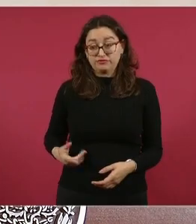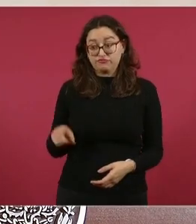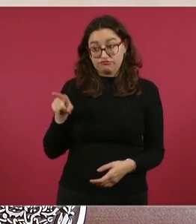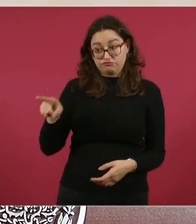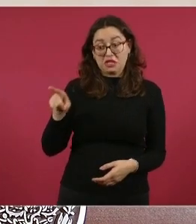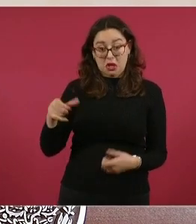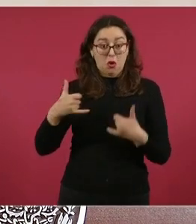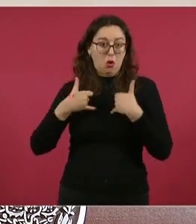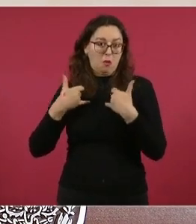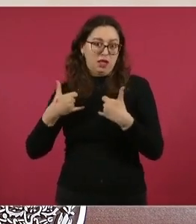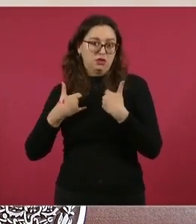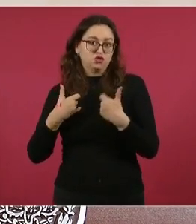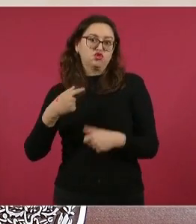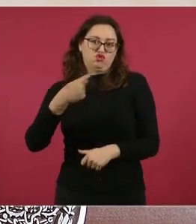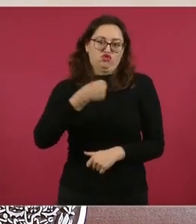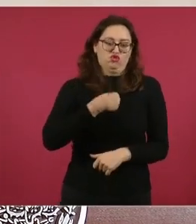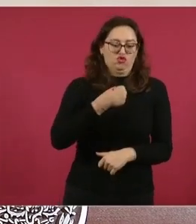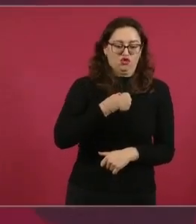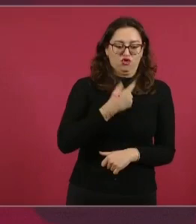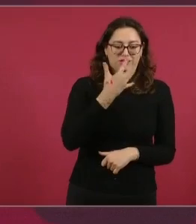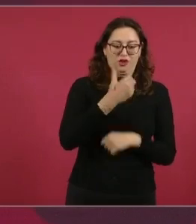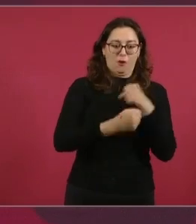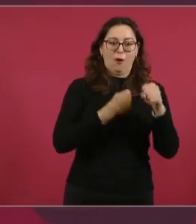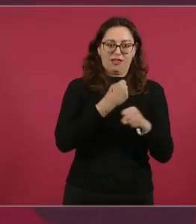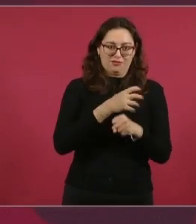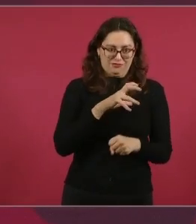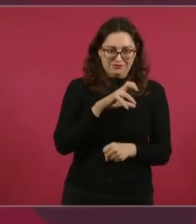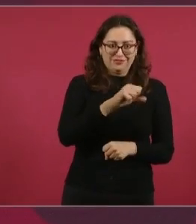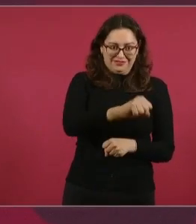que yo cuando ocupé